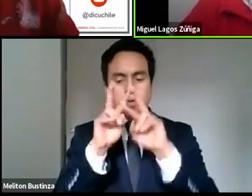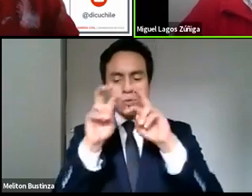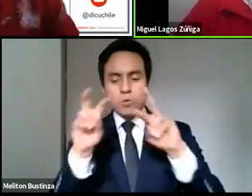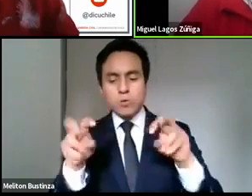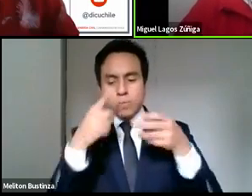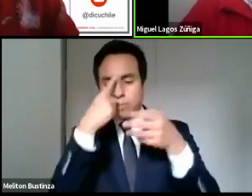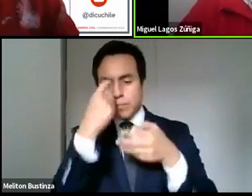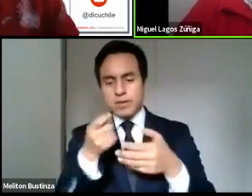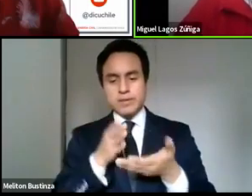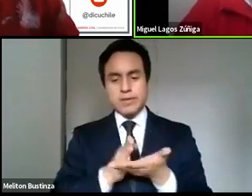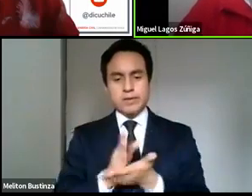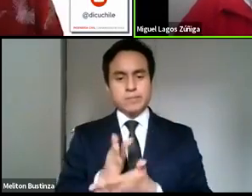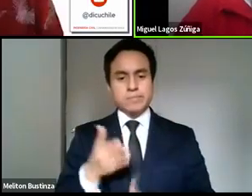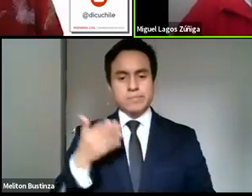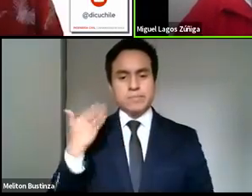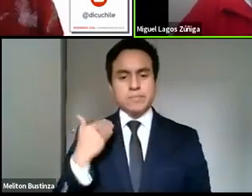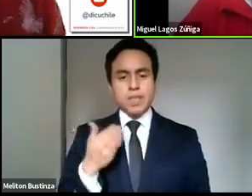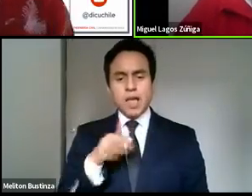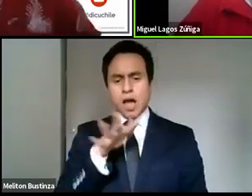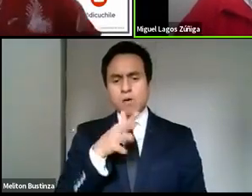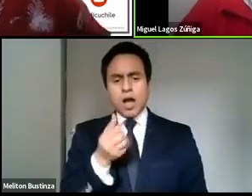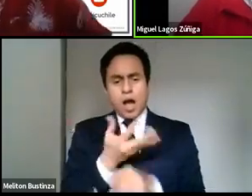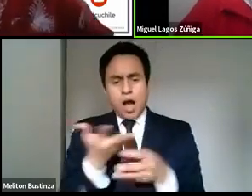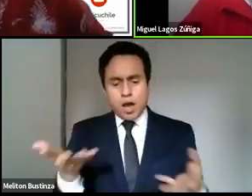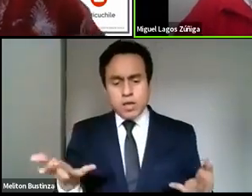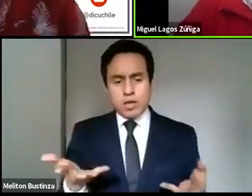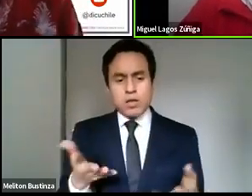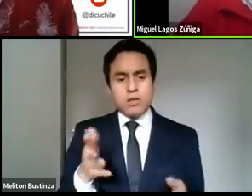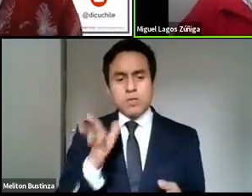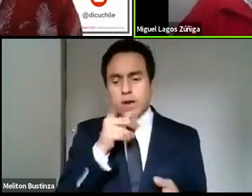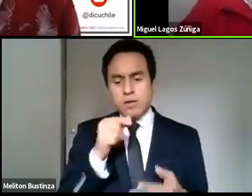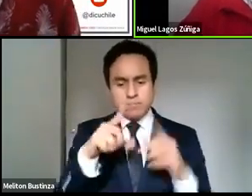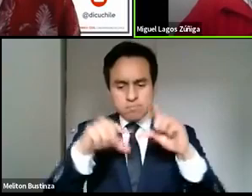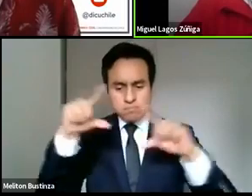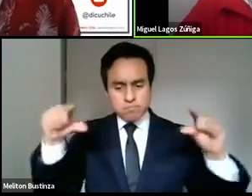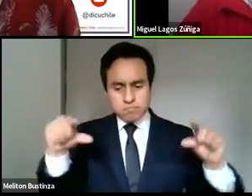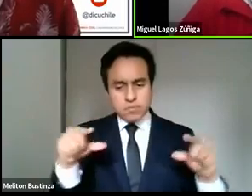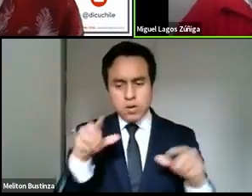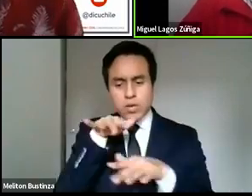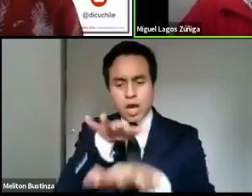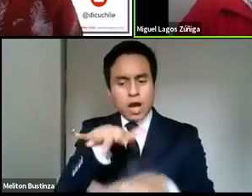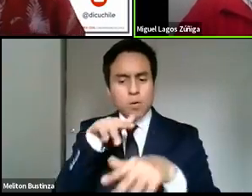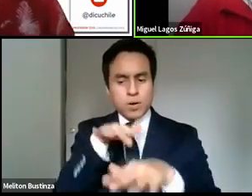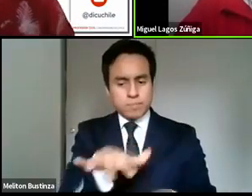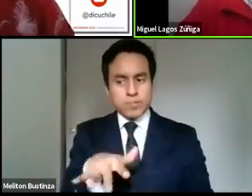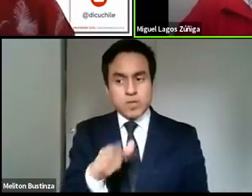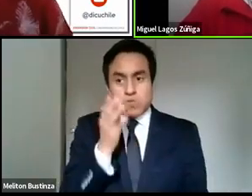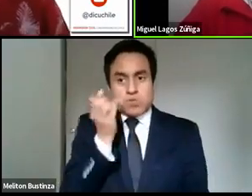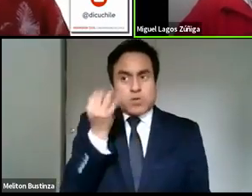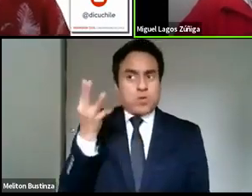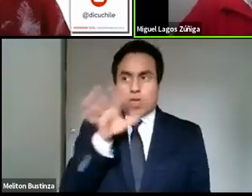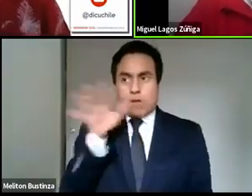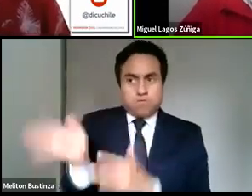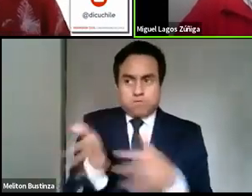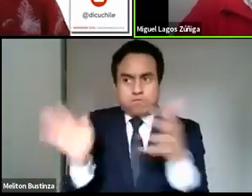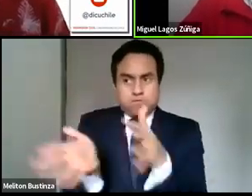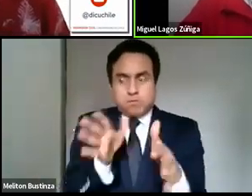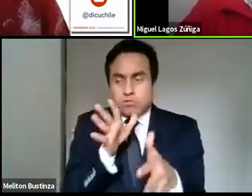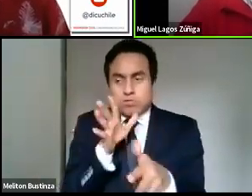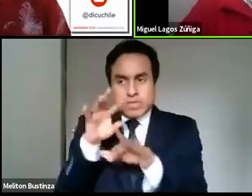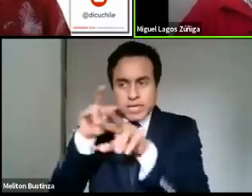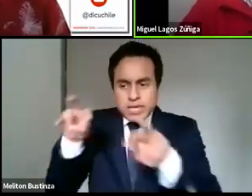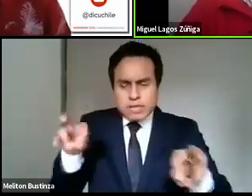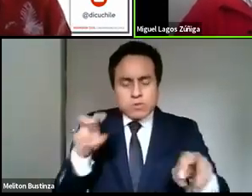serio, que es cuánta agua escurre en lugares donde yo no tengo mediciones, donde yo no sé cuánto está pasando, no lo estoy